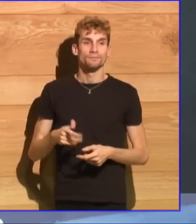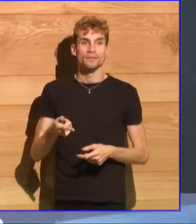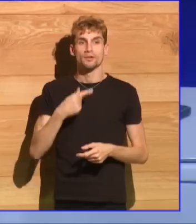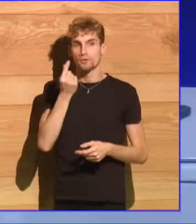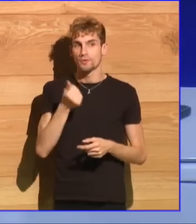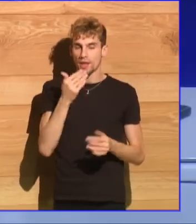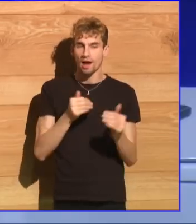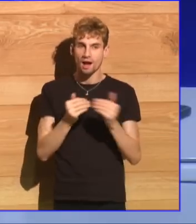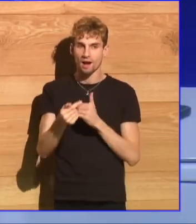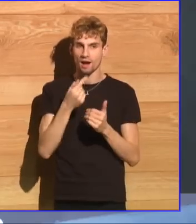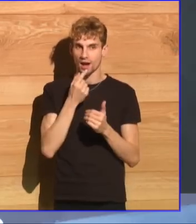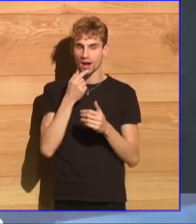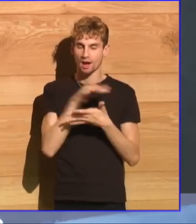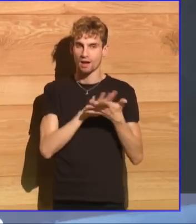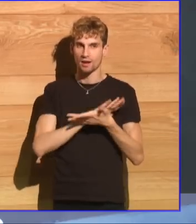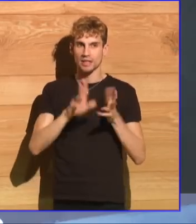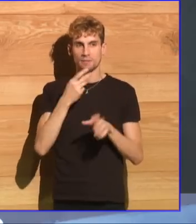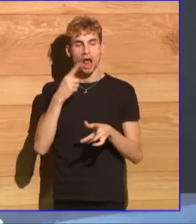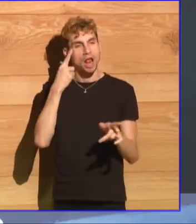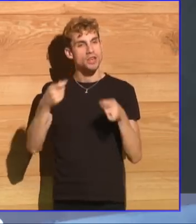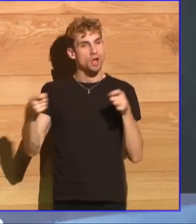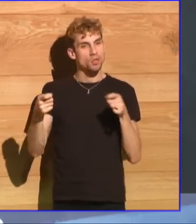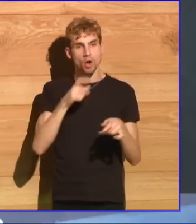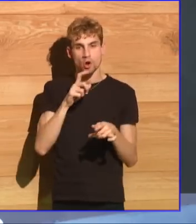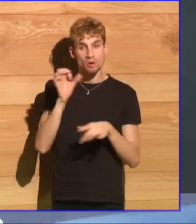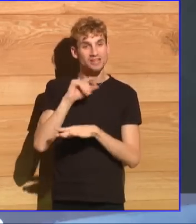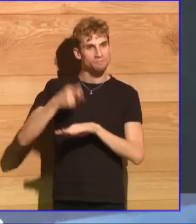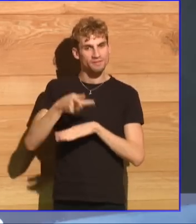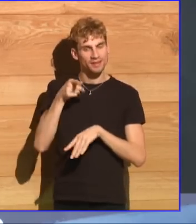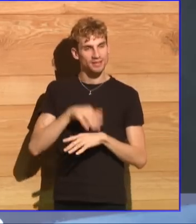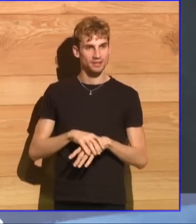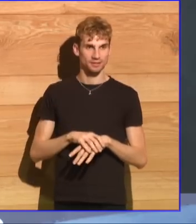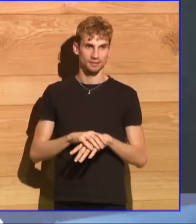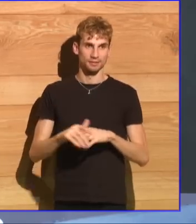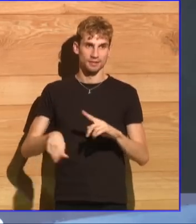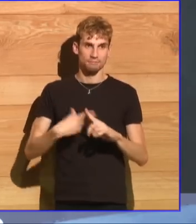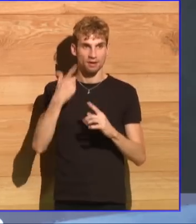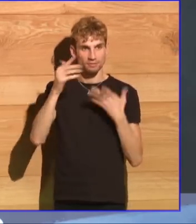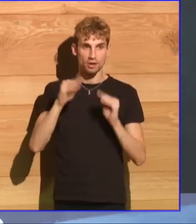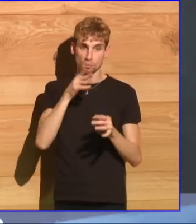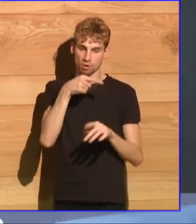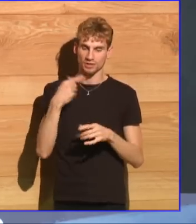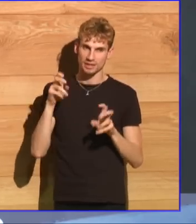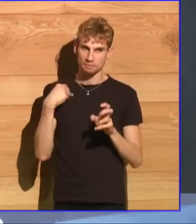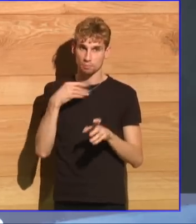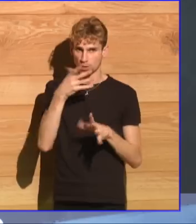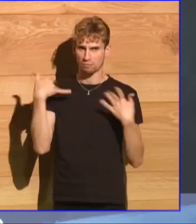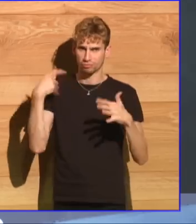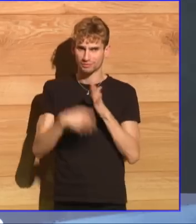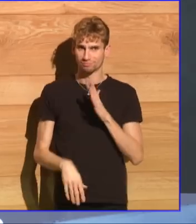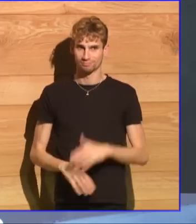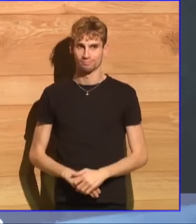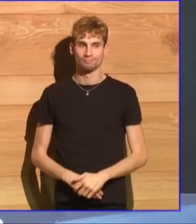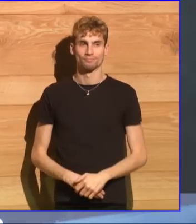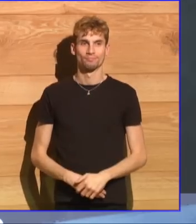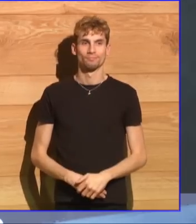de Poco cómo me parece. negocia Spielberg y de la fama que tiene también en la ciudad de Spielberg en ese aspecto, que en fin, que es tela. Es durito.